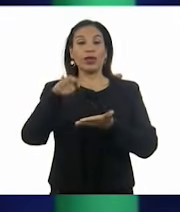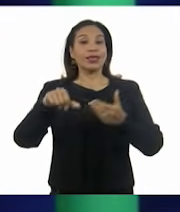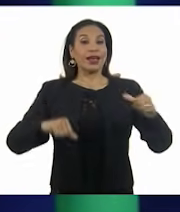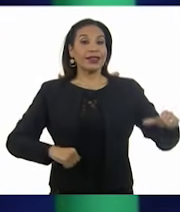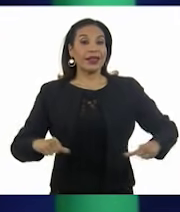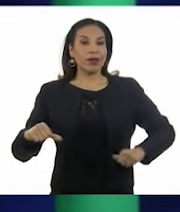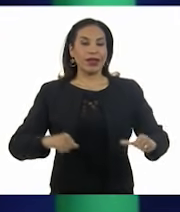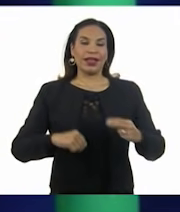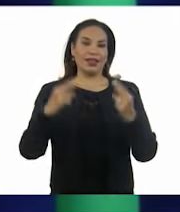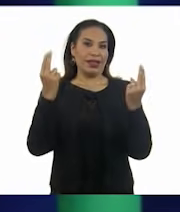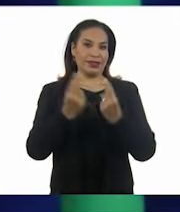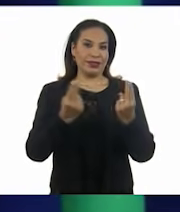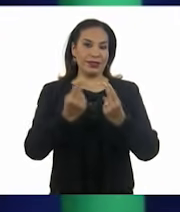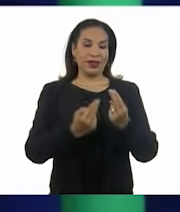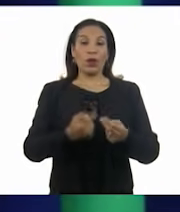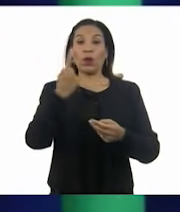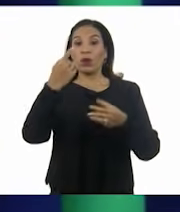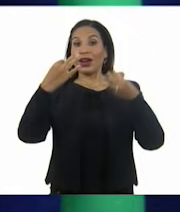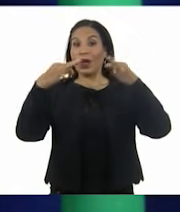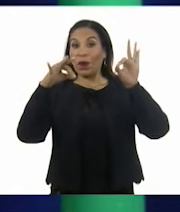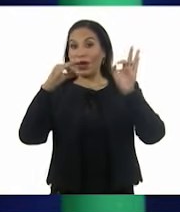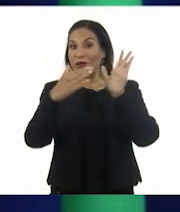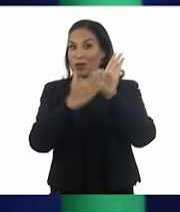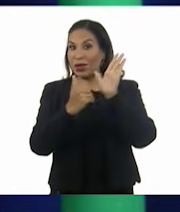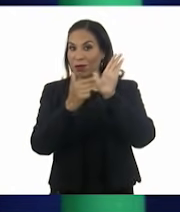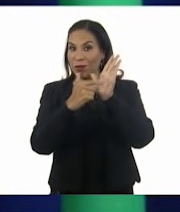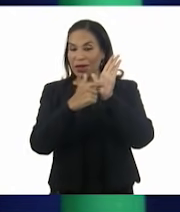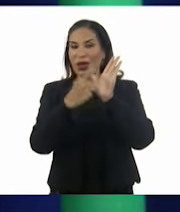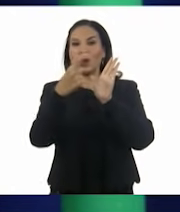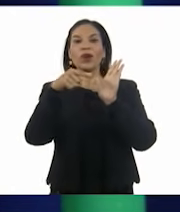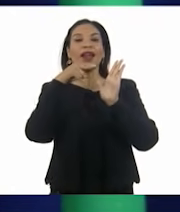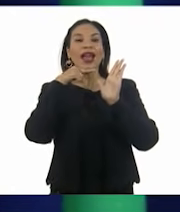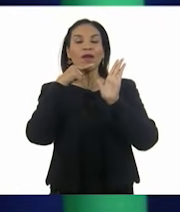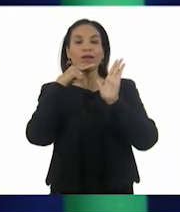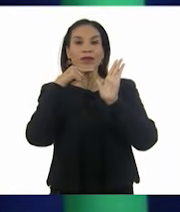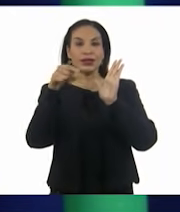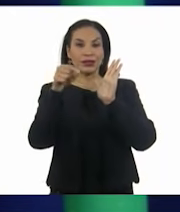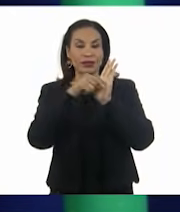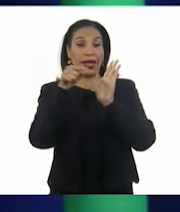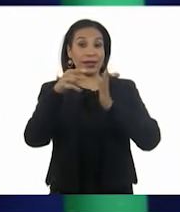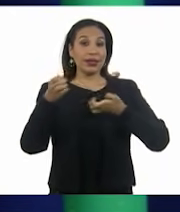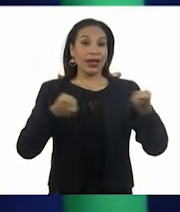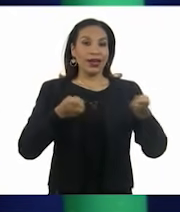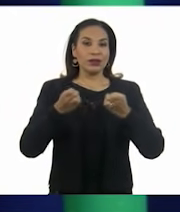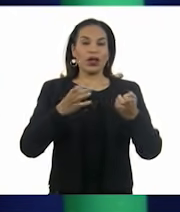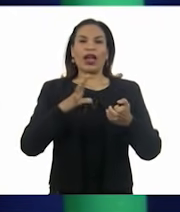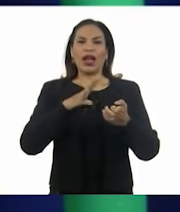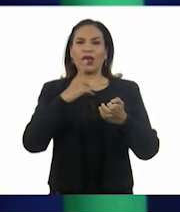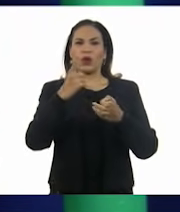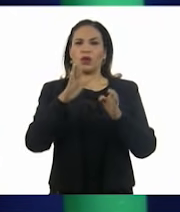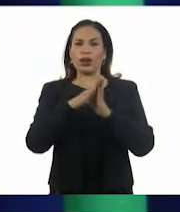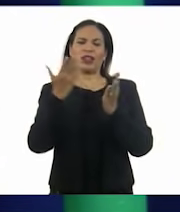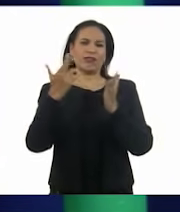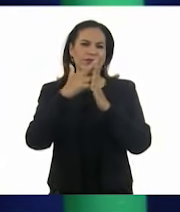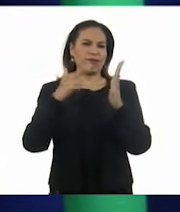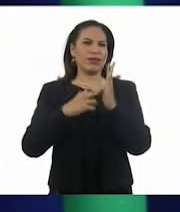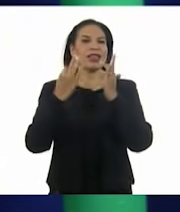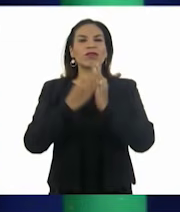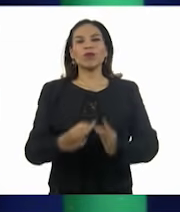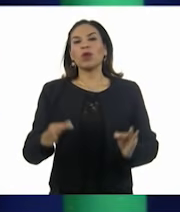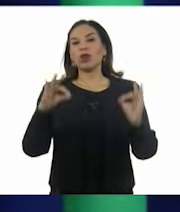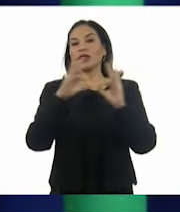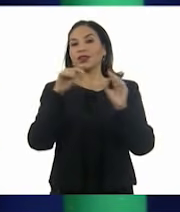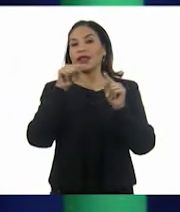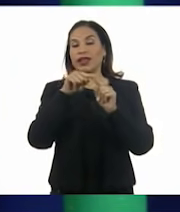actividad vamos a necesitar una hoja de papel y un lápiz. En este ejercicio va a haber una regla súper importante